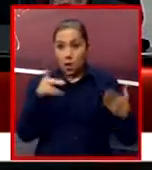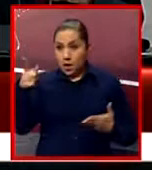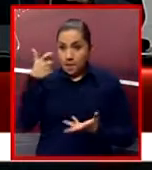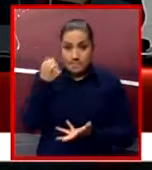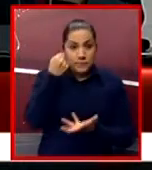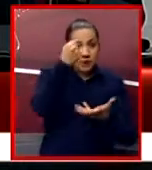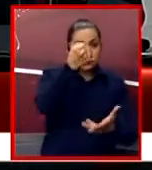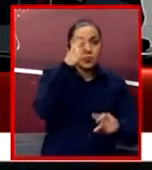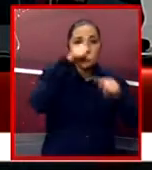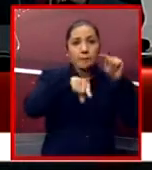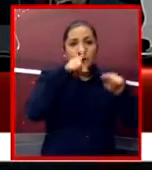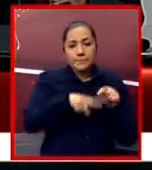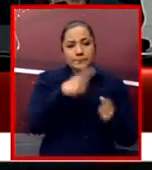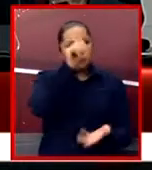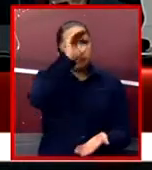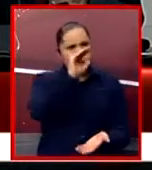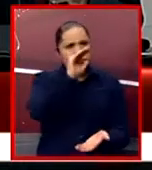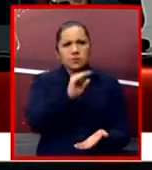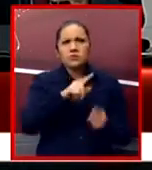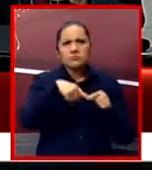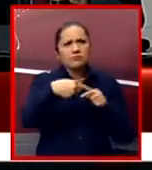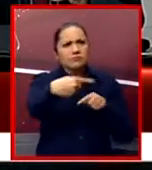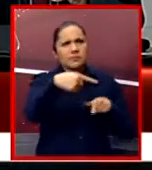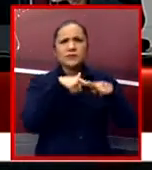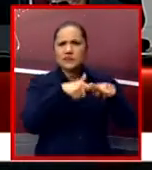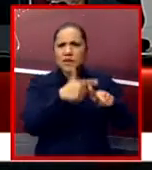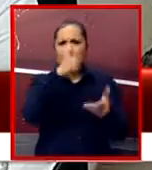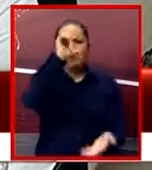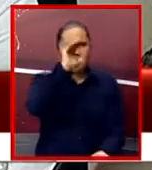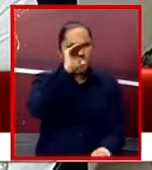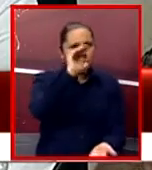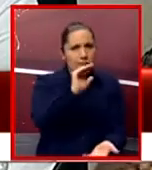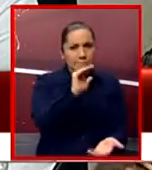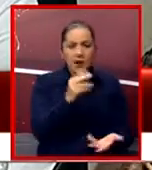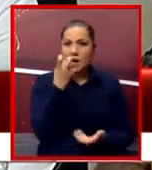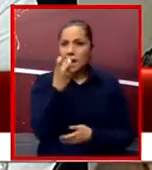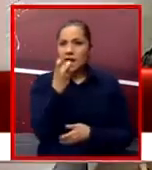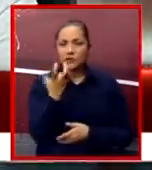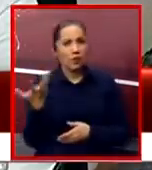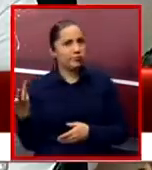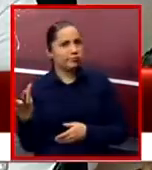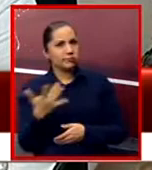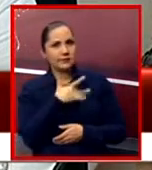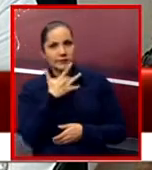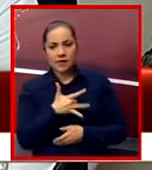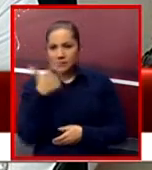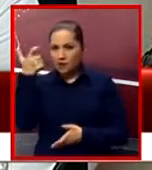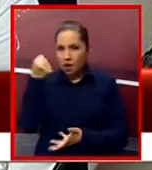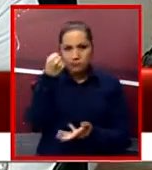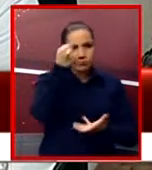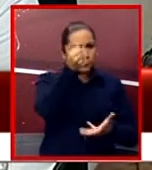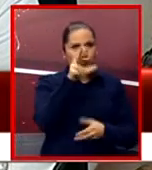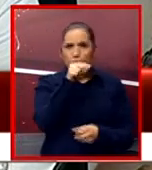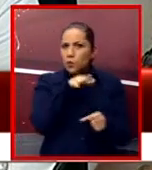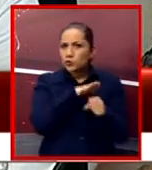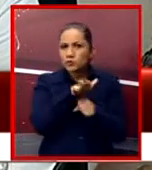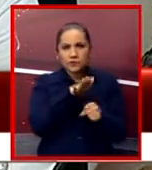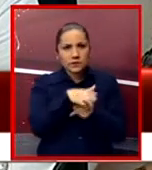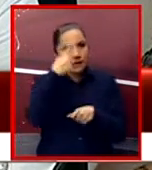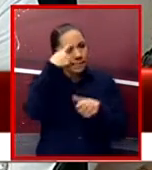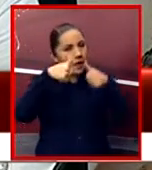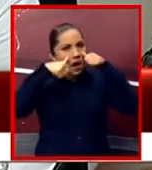con continuos recortes presupuestales y que no tienen el nivel que se necesita para hacer frente a los problemas